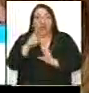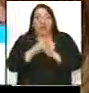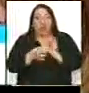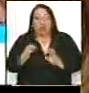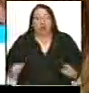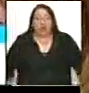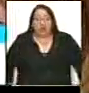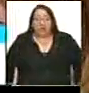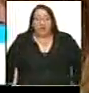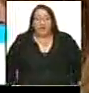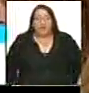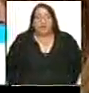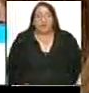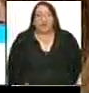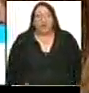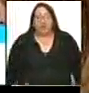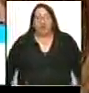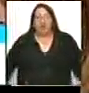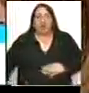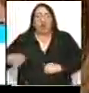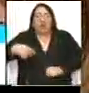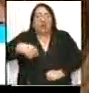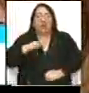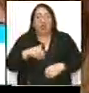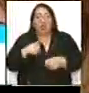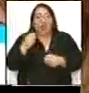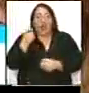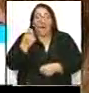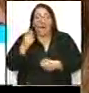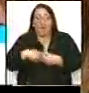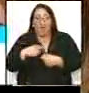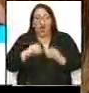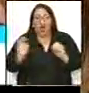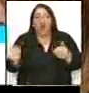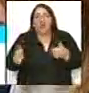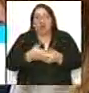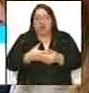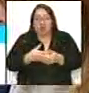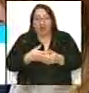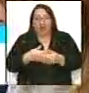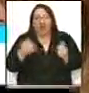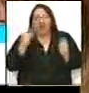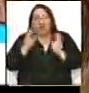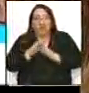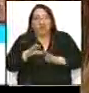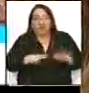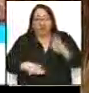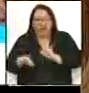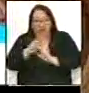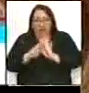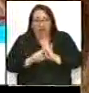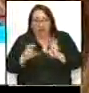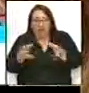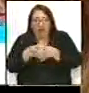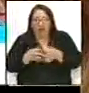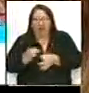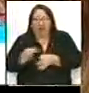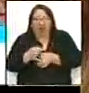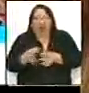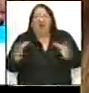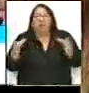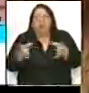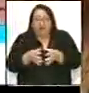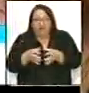por eso es lo que hemos puesto como los requisitos para la participación y o cancelación, ¿no es cierto? En el caso del movimiento regional es clarísimo. Lo que se ha